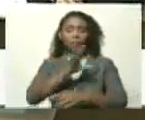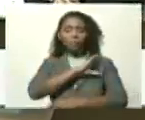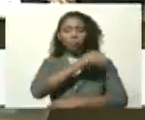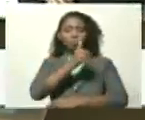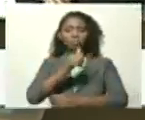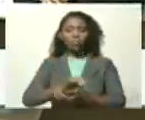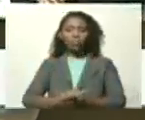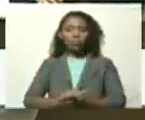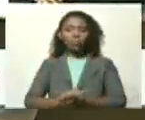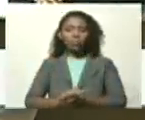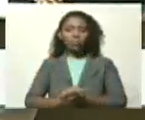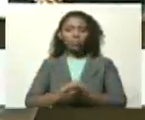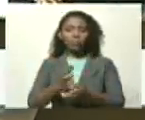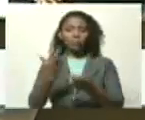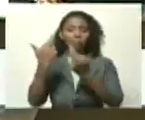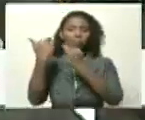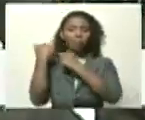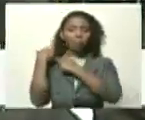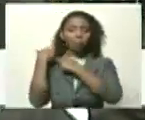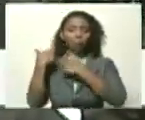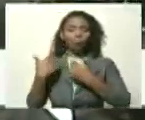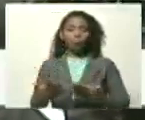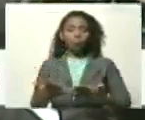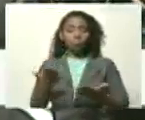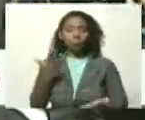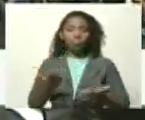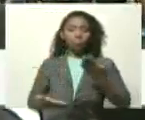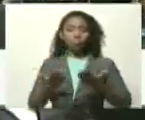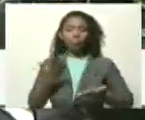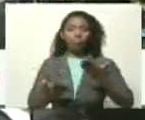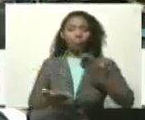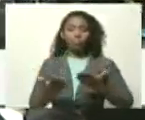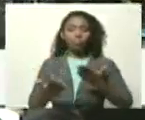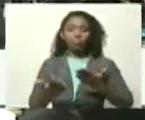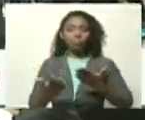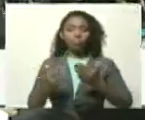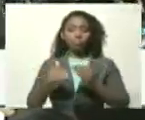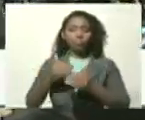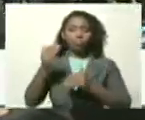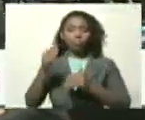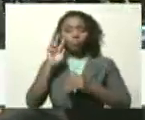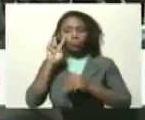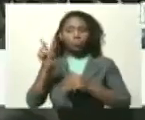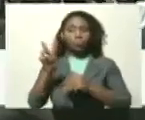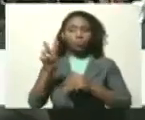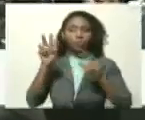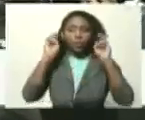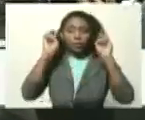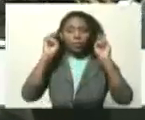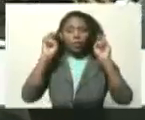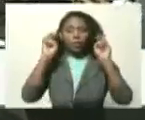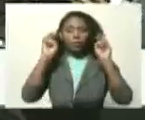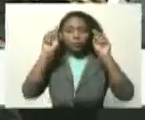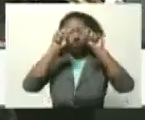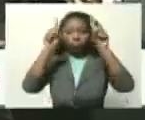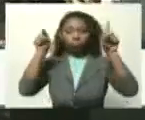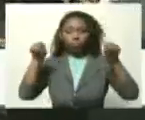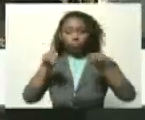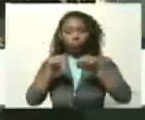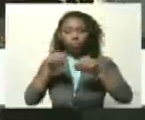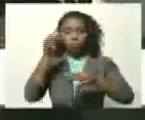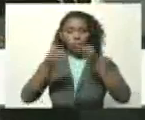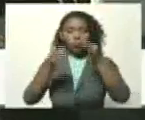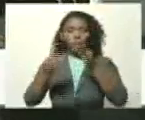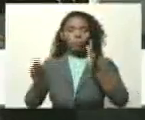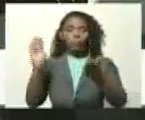Directiva. Fue la encargada de establecer y exteriorizar todo lo que es el marco jurídico que establecen cada una